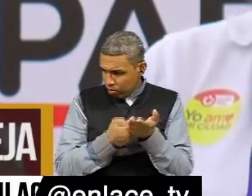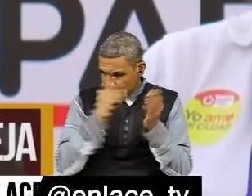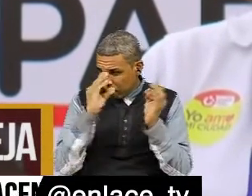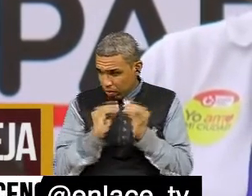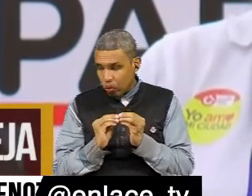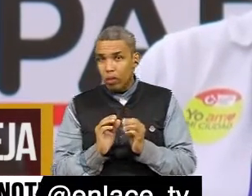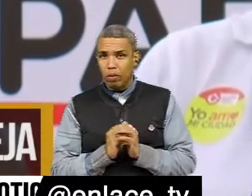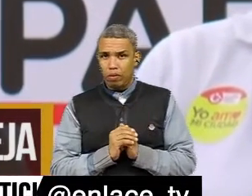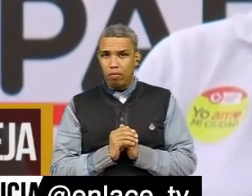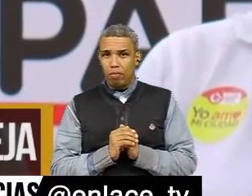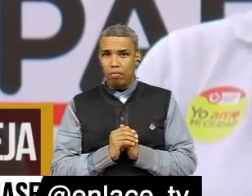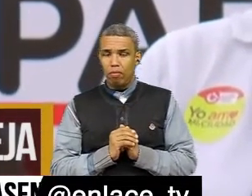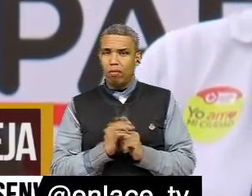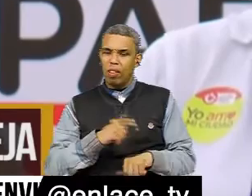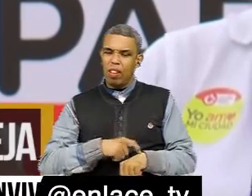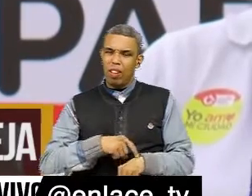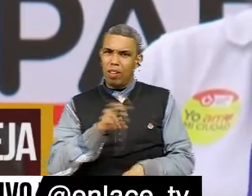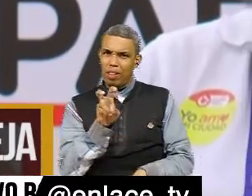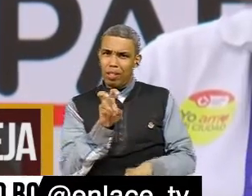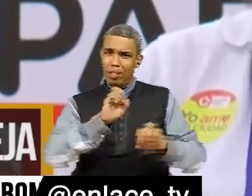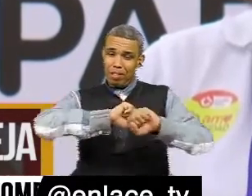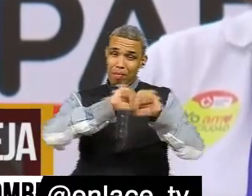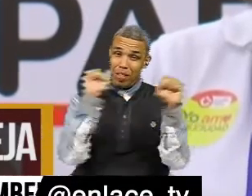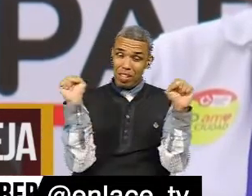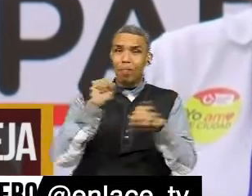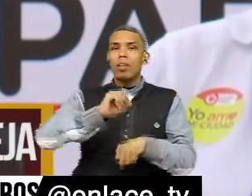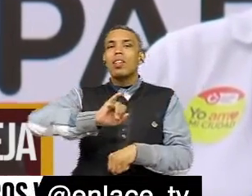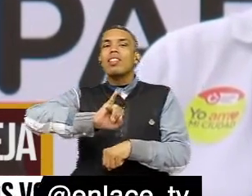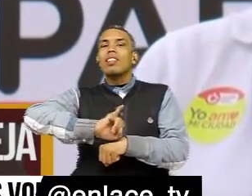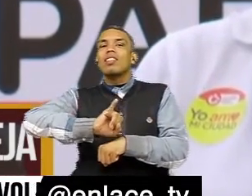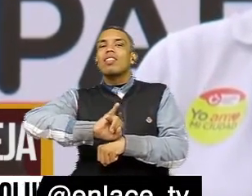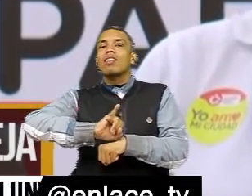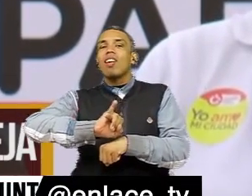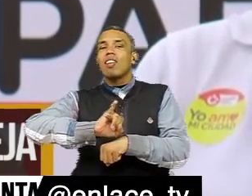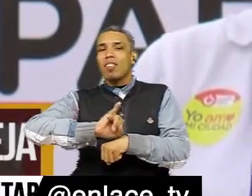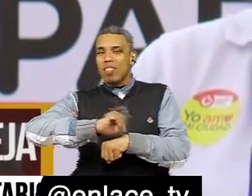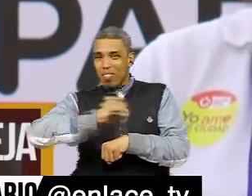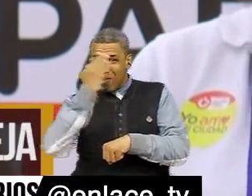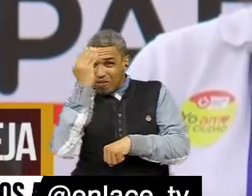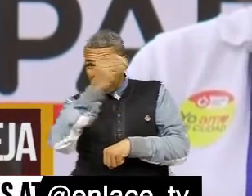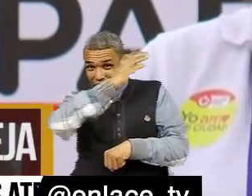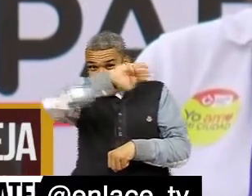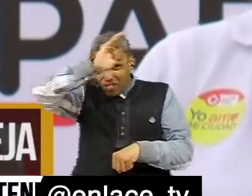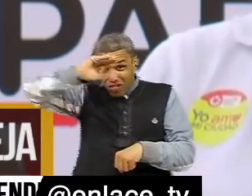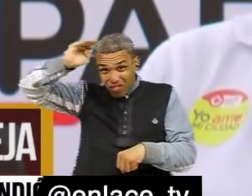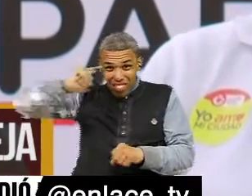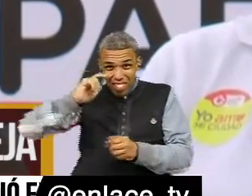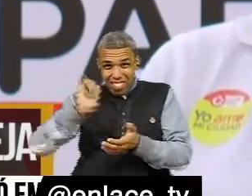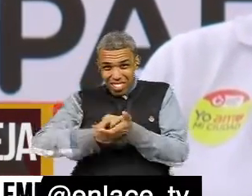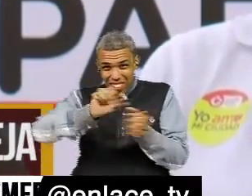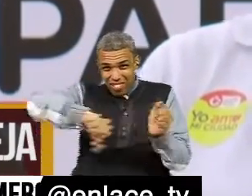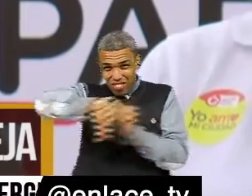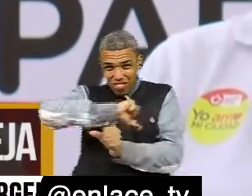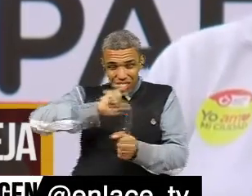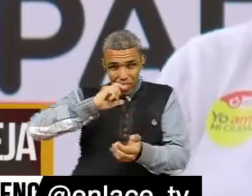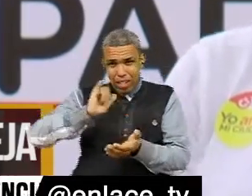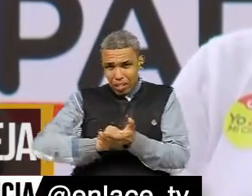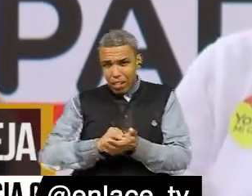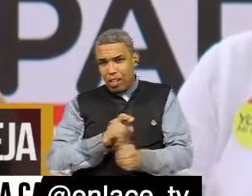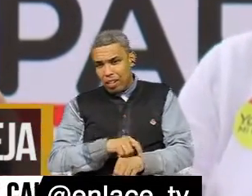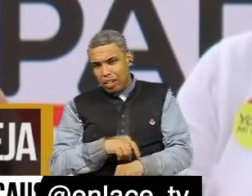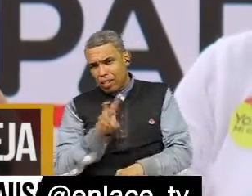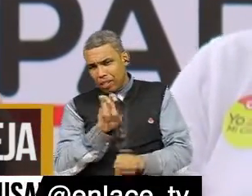el Tedeum a las 7 de la mañana en la iglesia del Sagrado Corazón y seguidamente la izada del pabellón en la plaza Luis Pinilla, que es la que